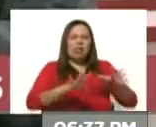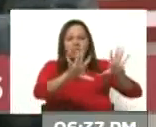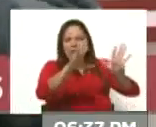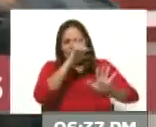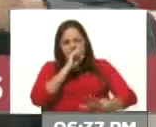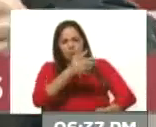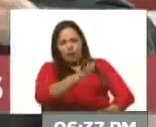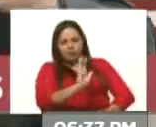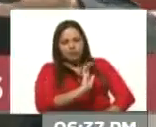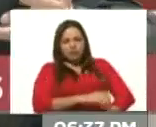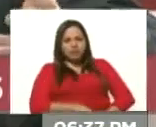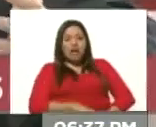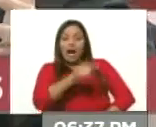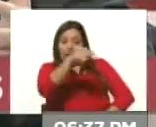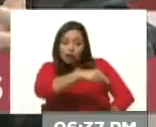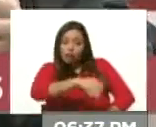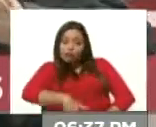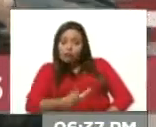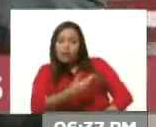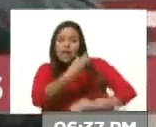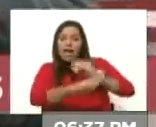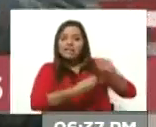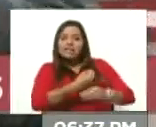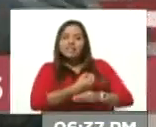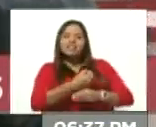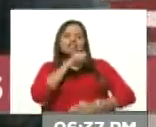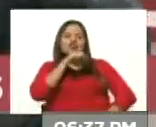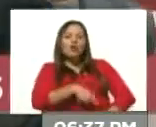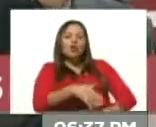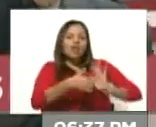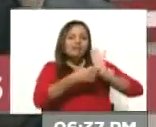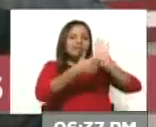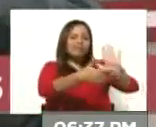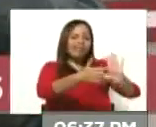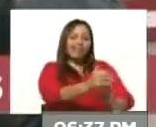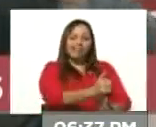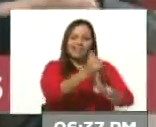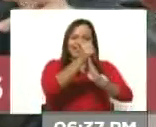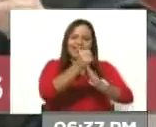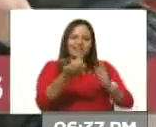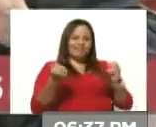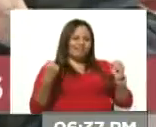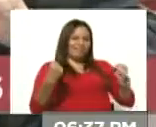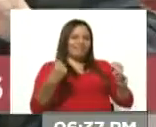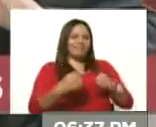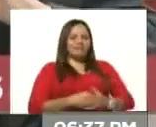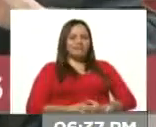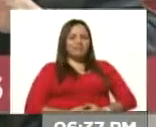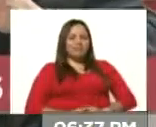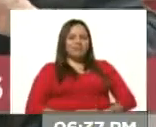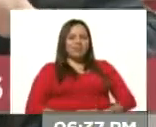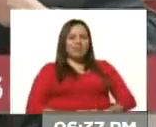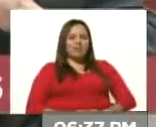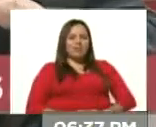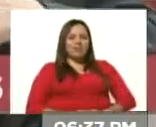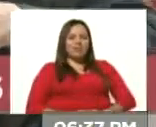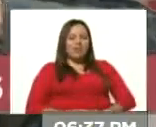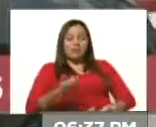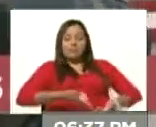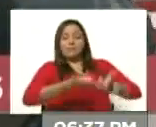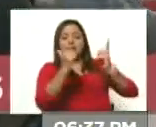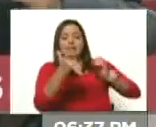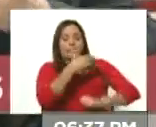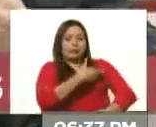años ahí tú puedes construir una épica lasaña que que le permita el